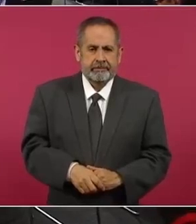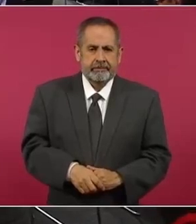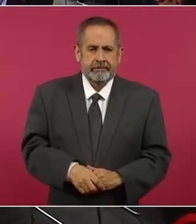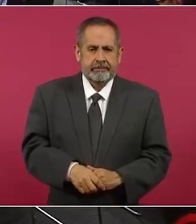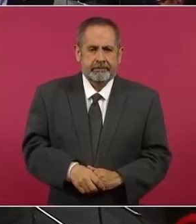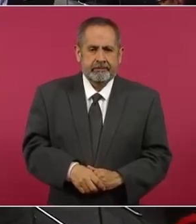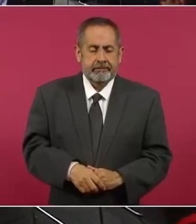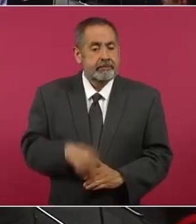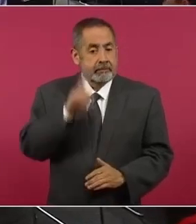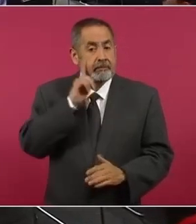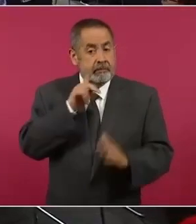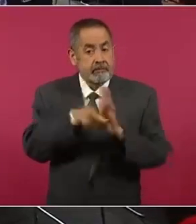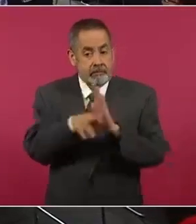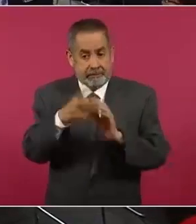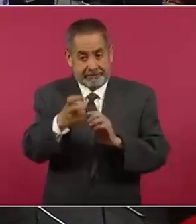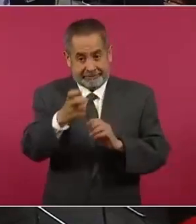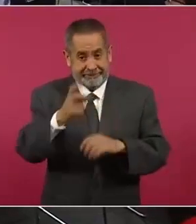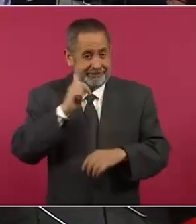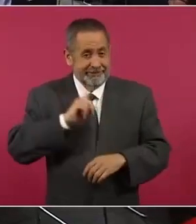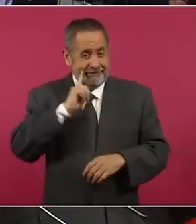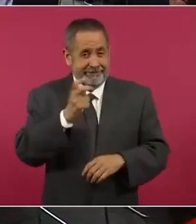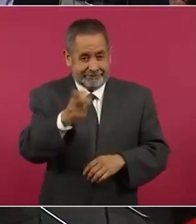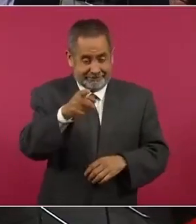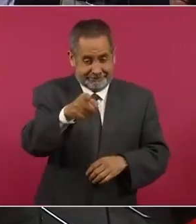Esta es la periodista que vino